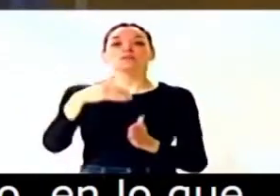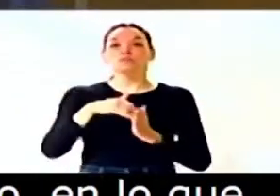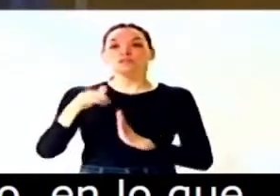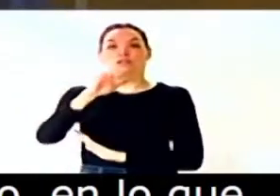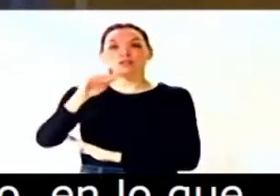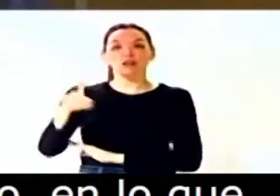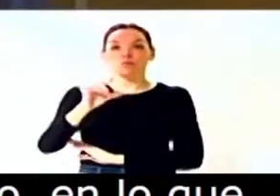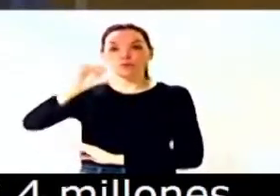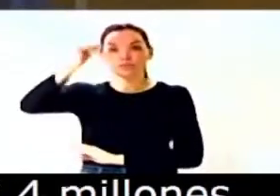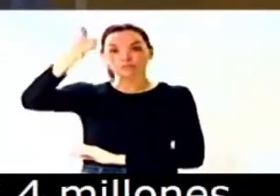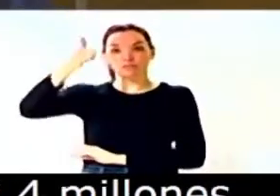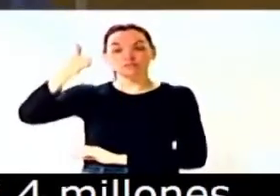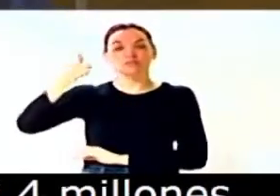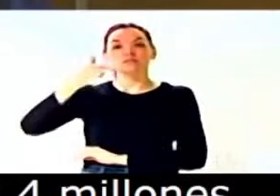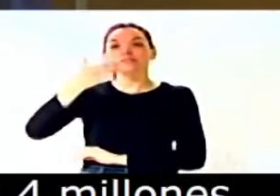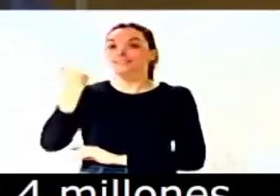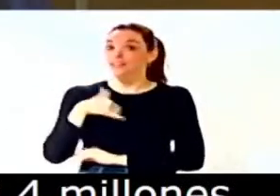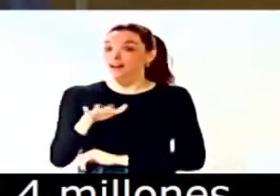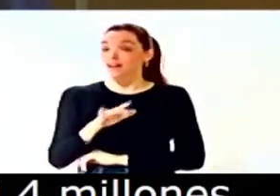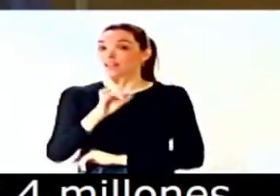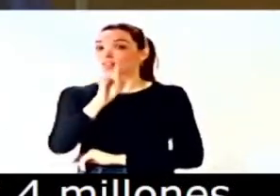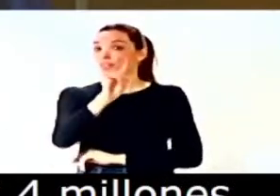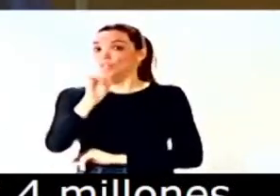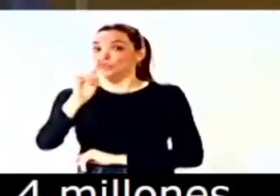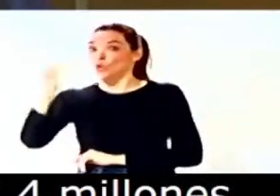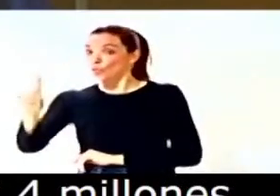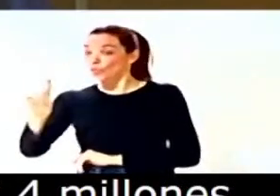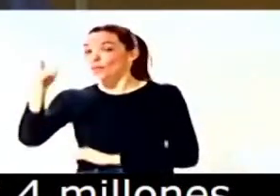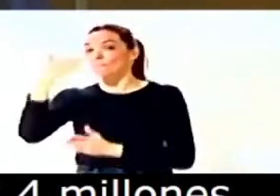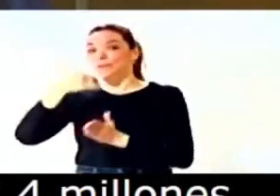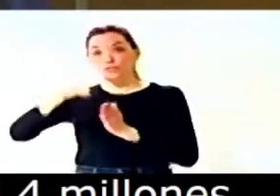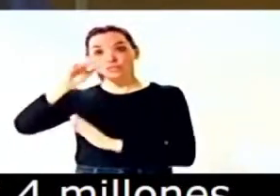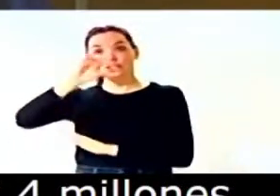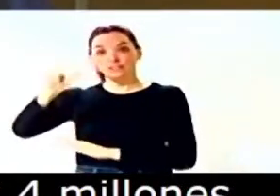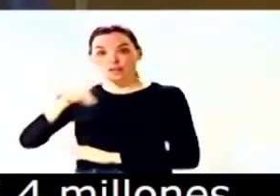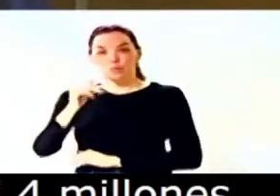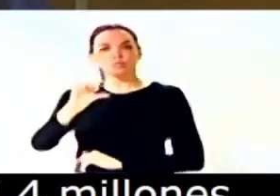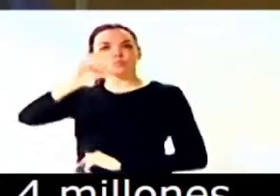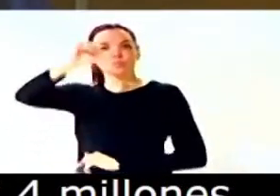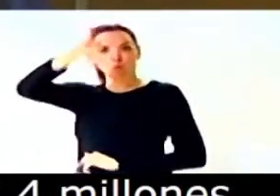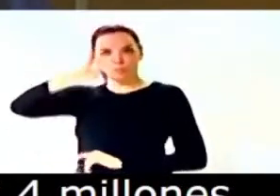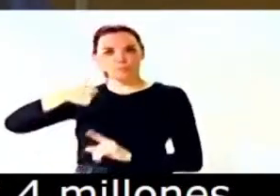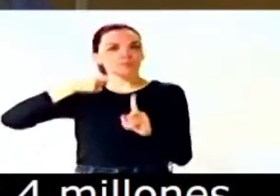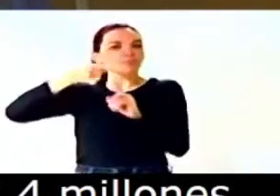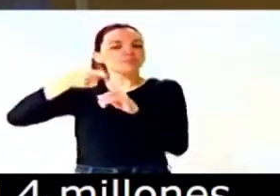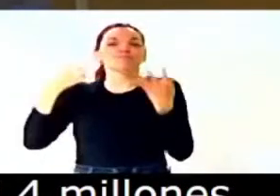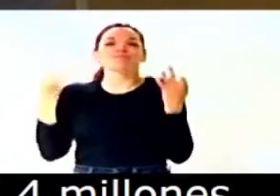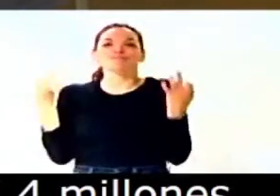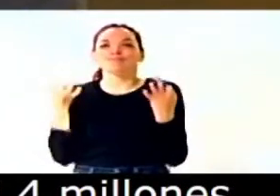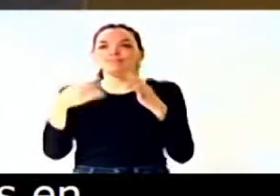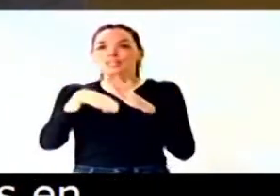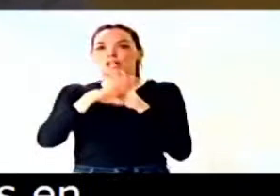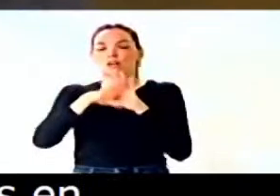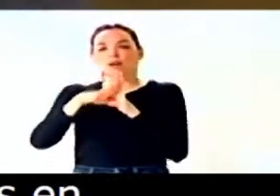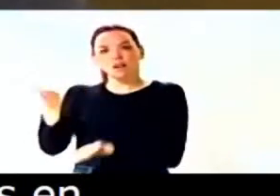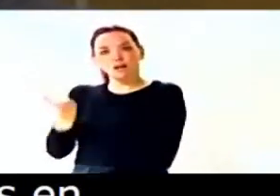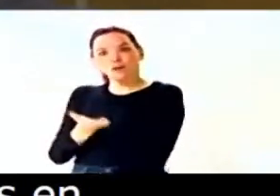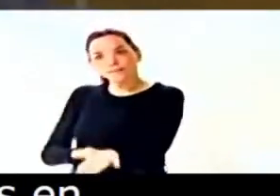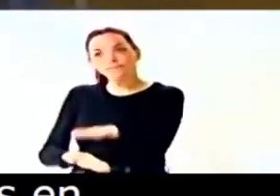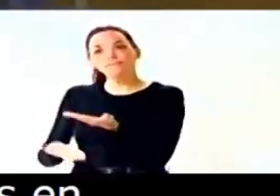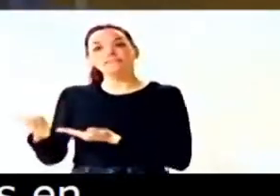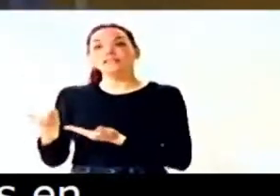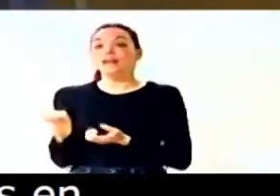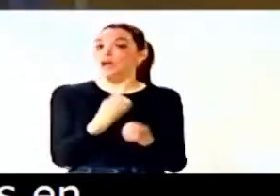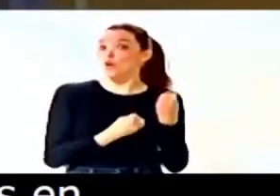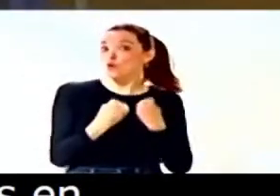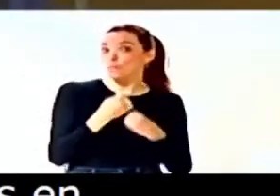euros, ha aprobado 111 millones de euros en programas de colaboración